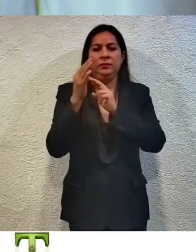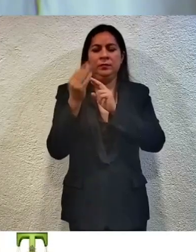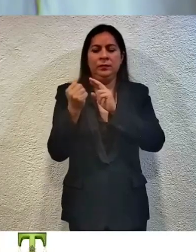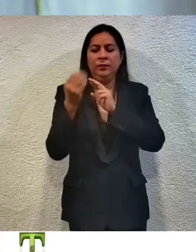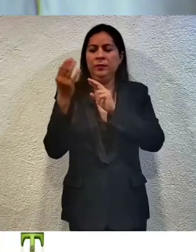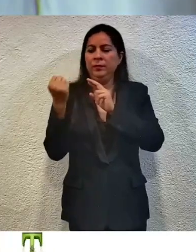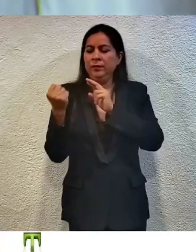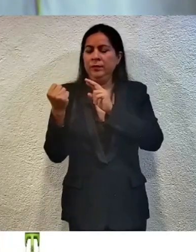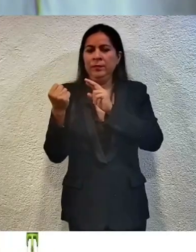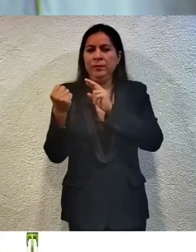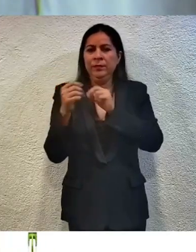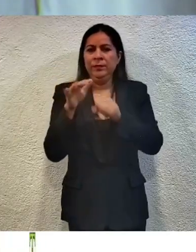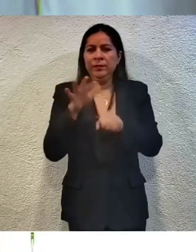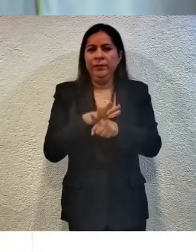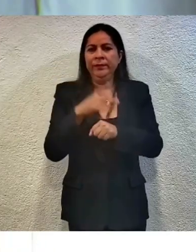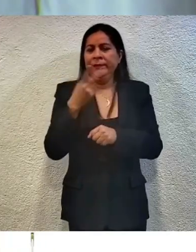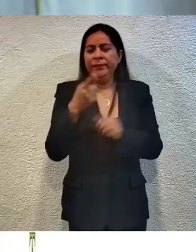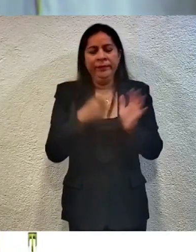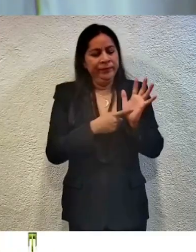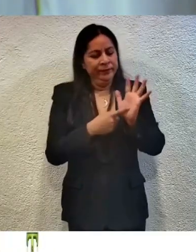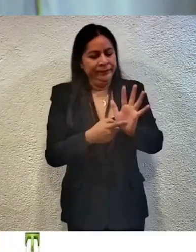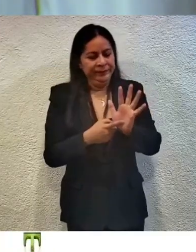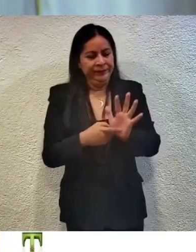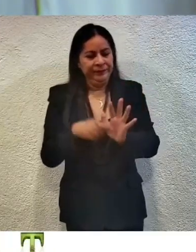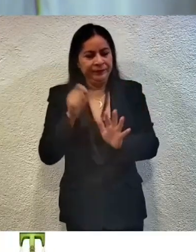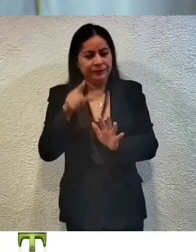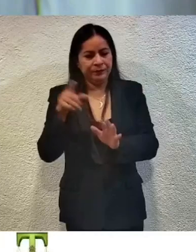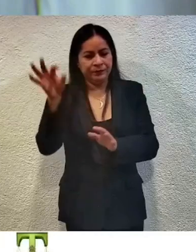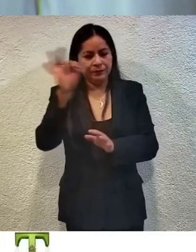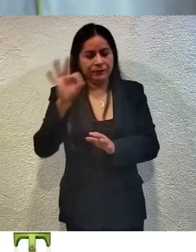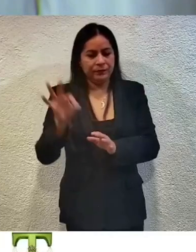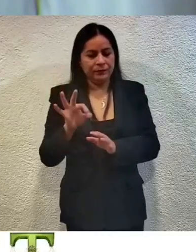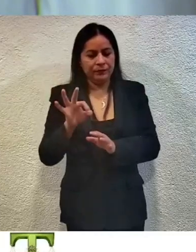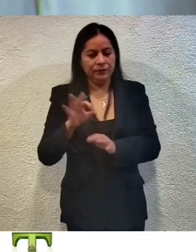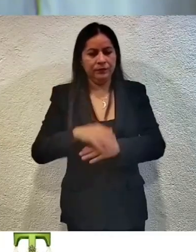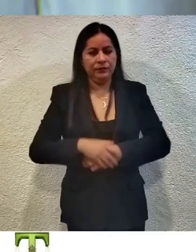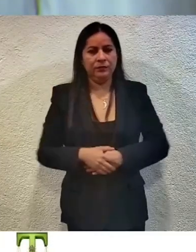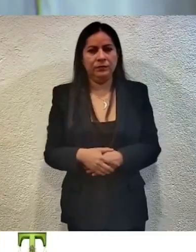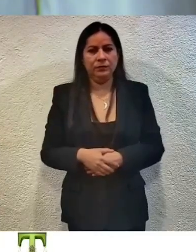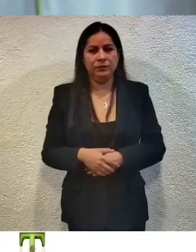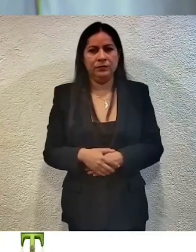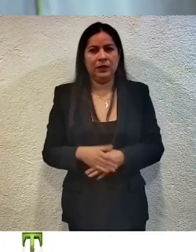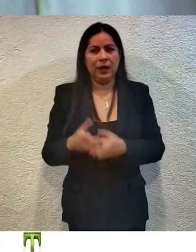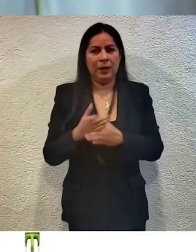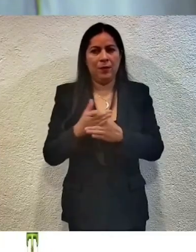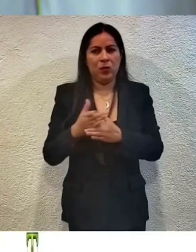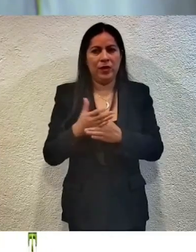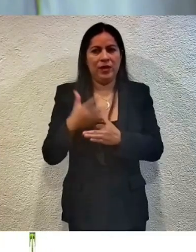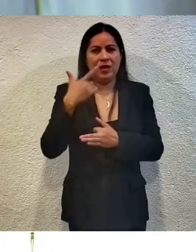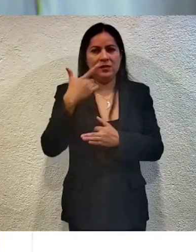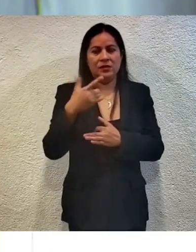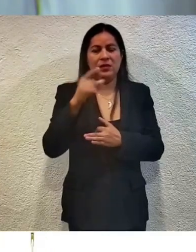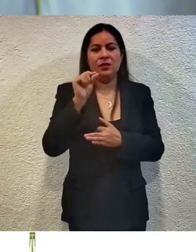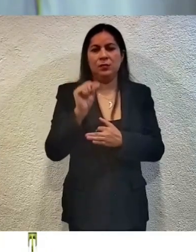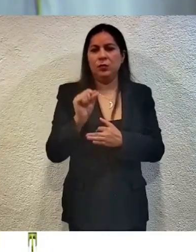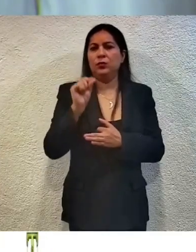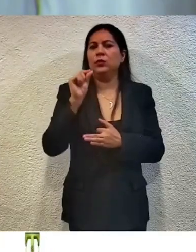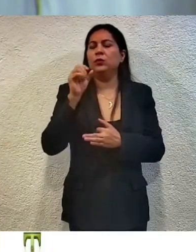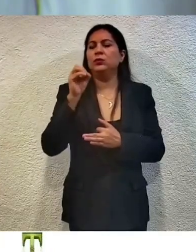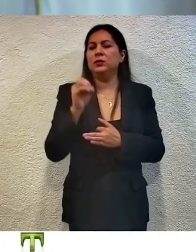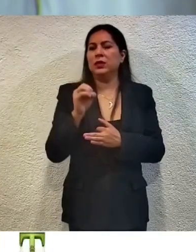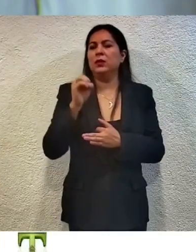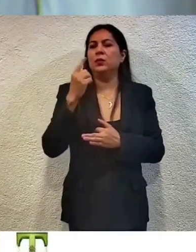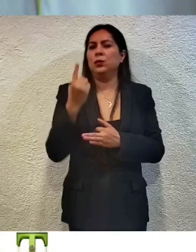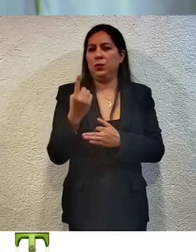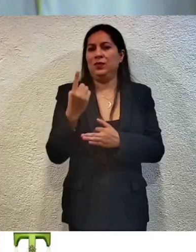42.99, por lo que refleja un porcentaje a Morena de 7.01.